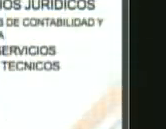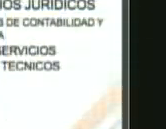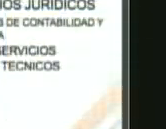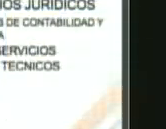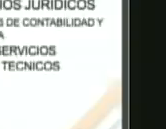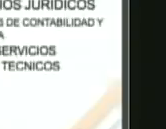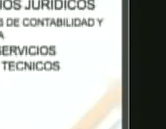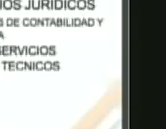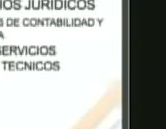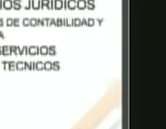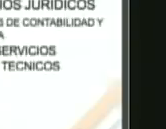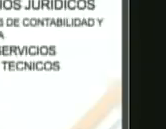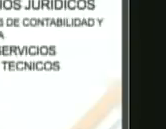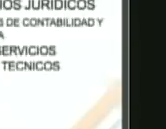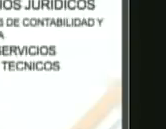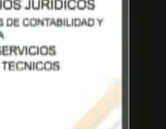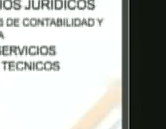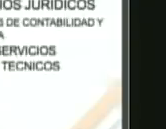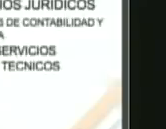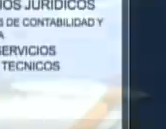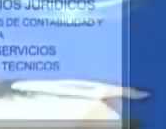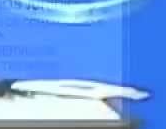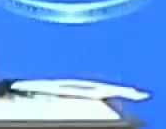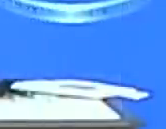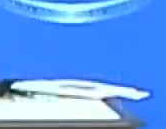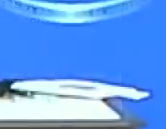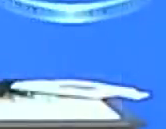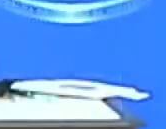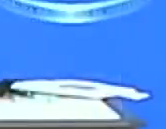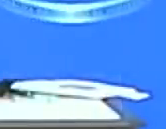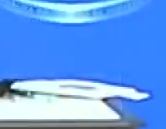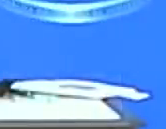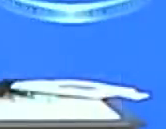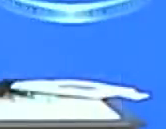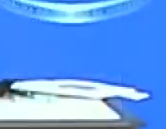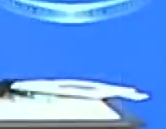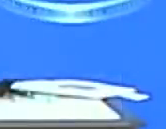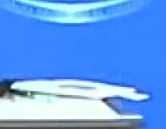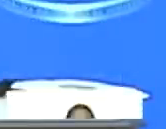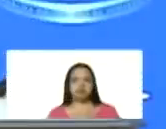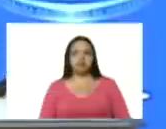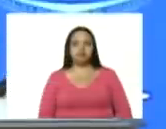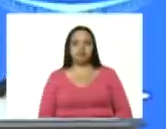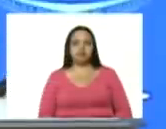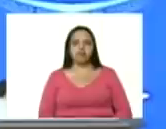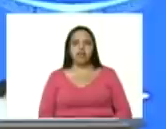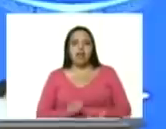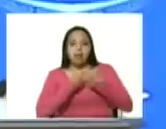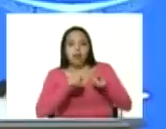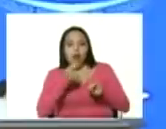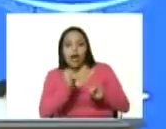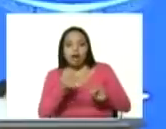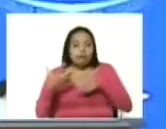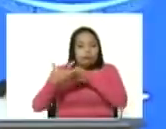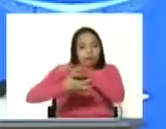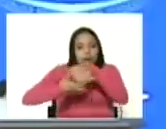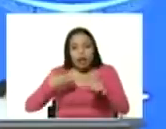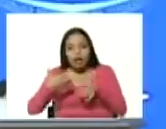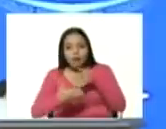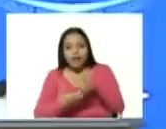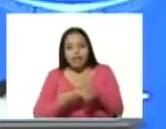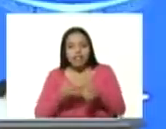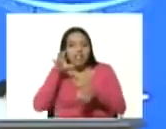4.583.320 dólares. Pero se dio una rebelión en la granja de Narnia, porque empezaron